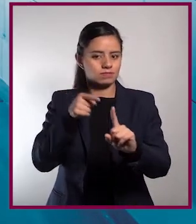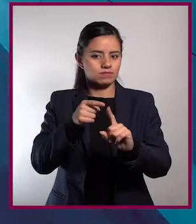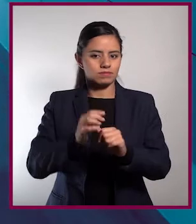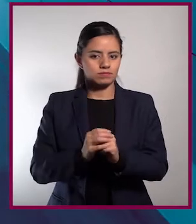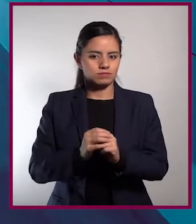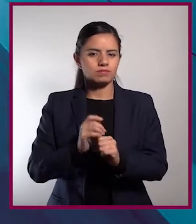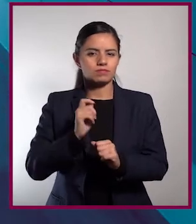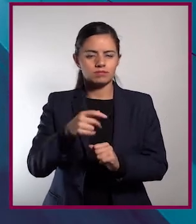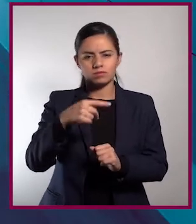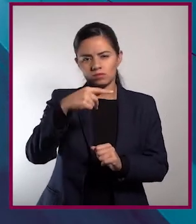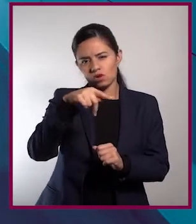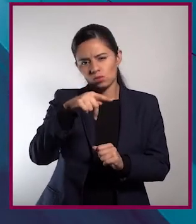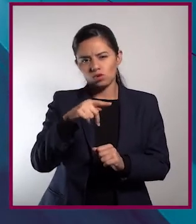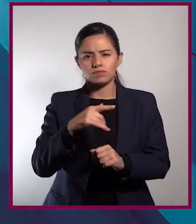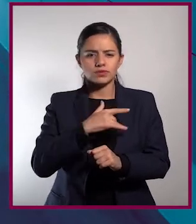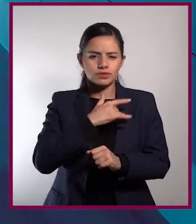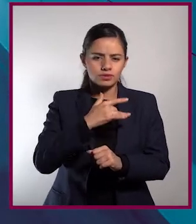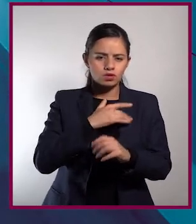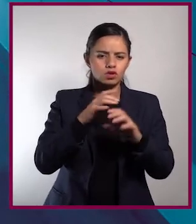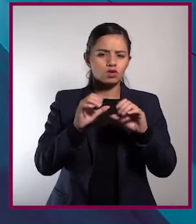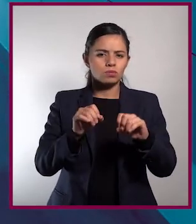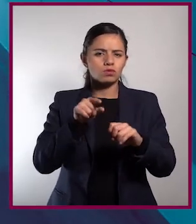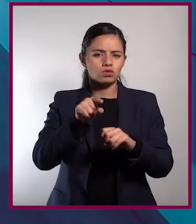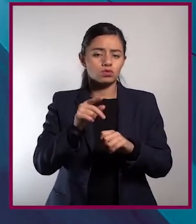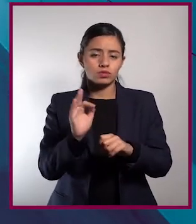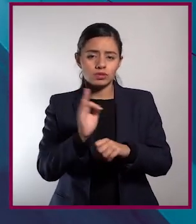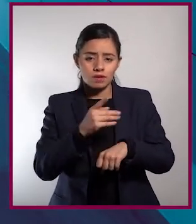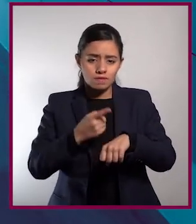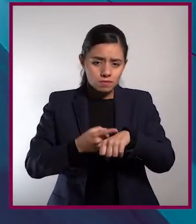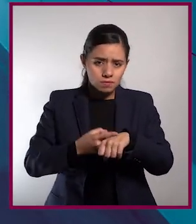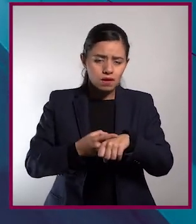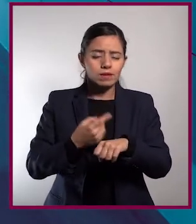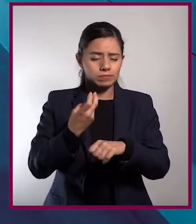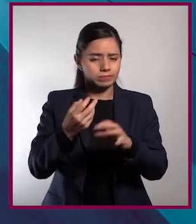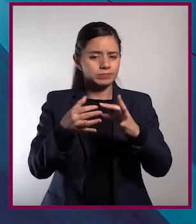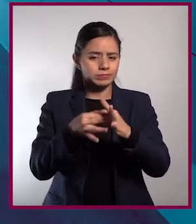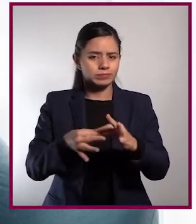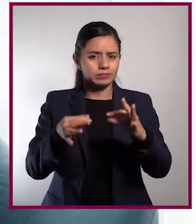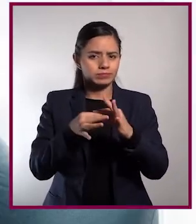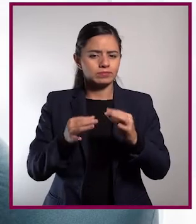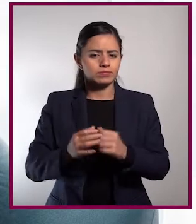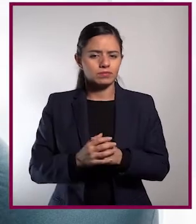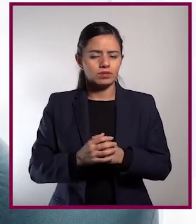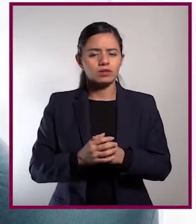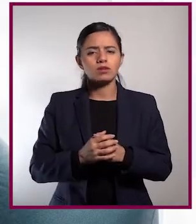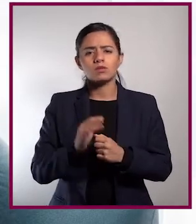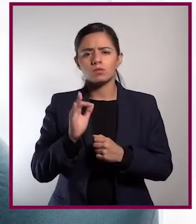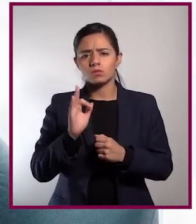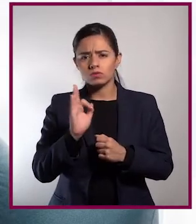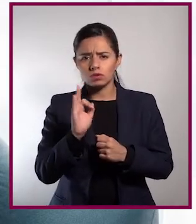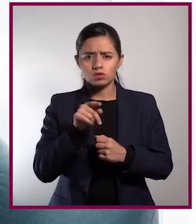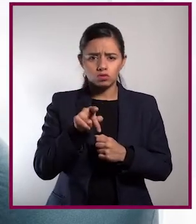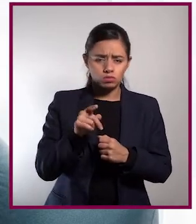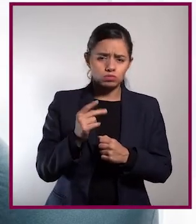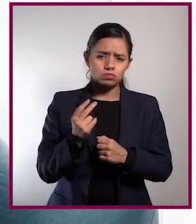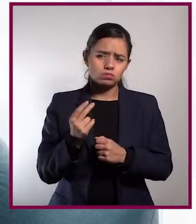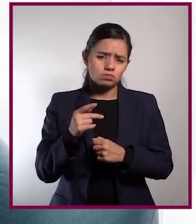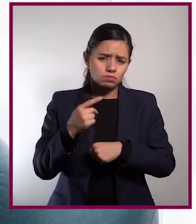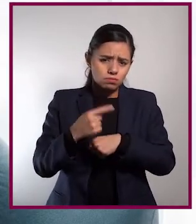objetiva, principalmente sobre el diagnóstico, tratamiento y pronóstico del padecimiento. Aquí cabe también, si lo